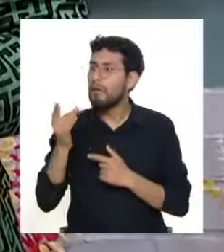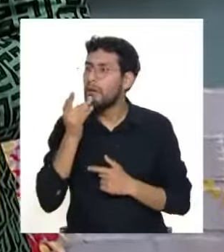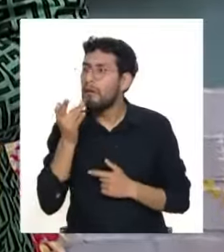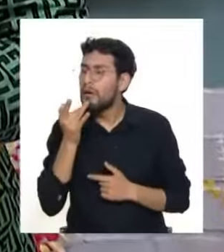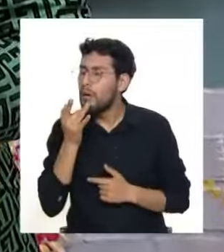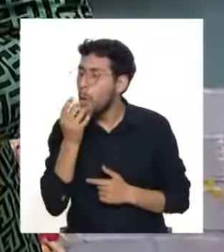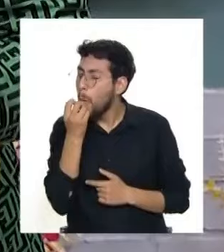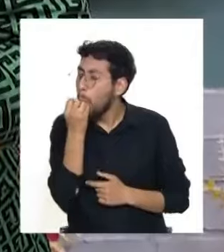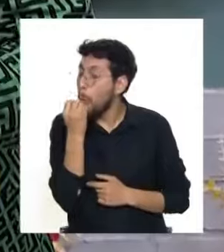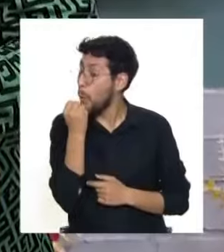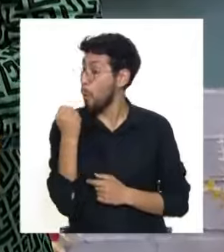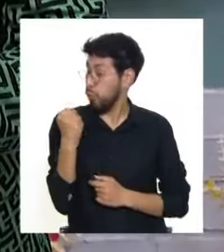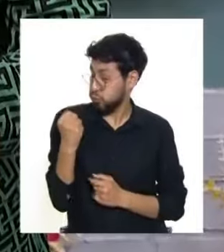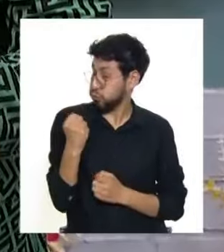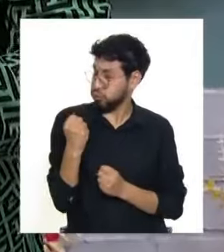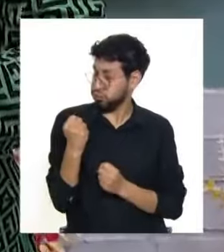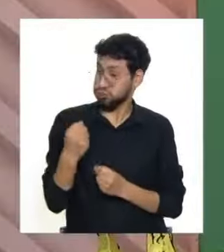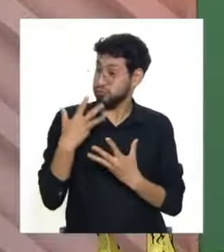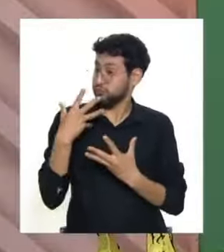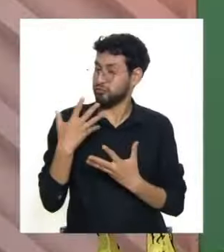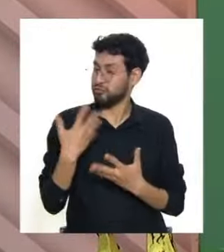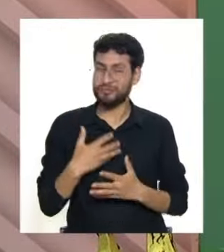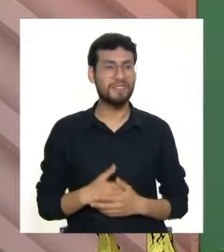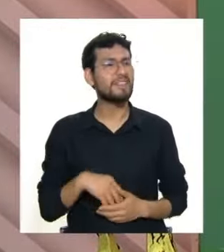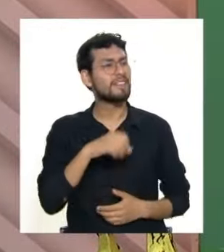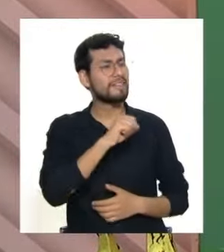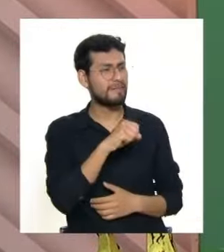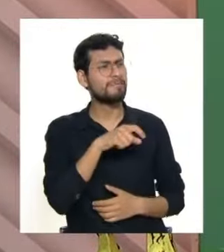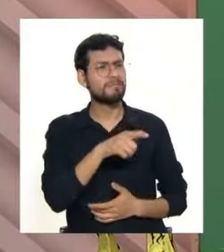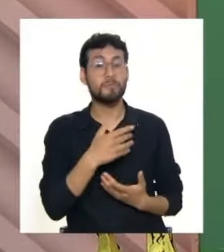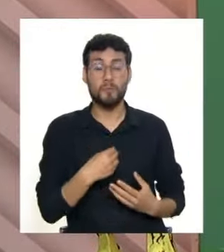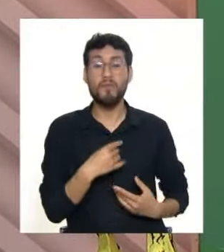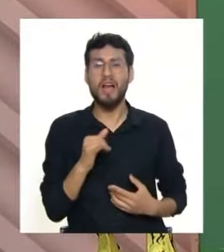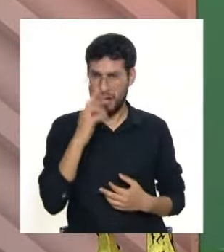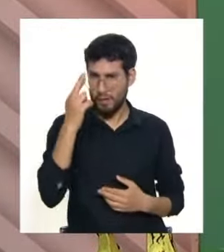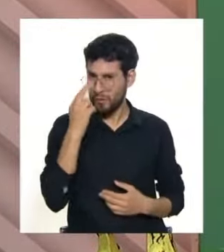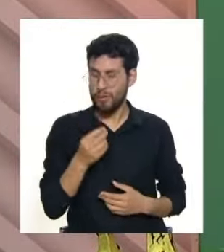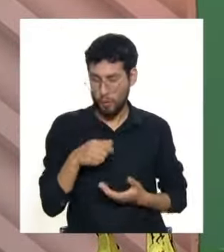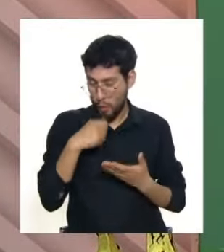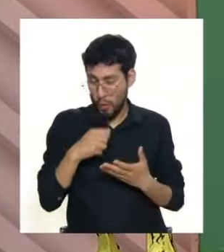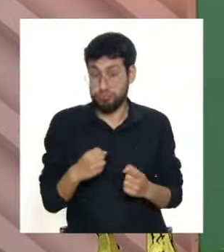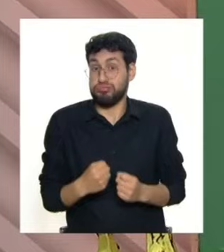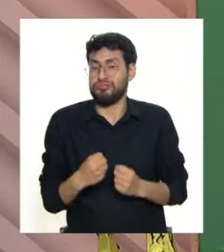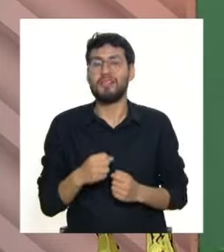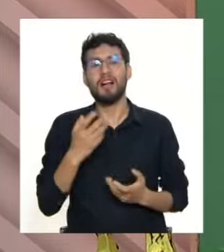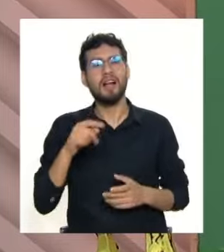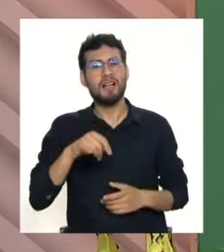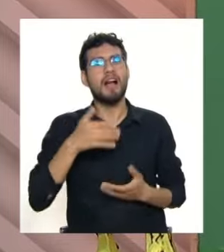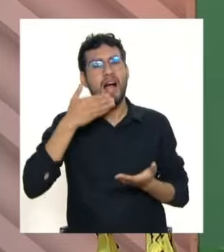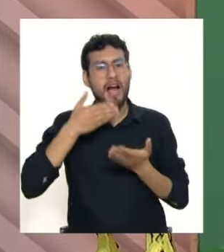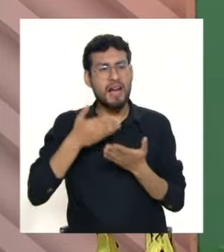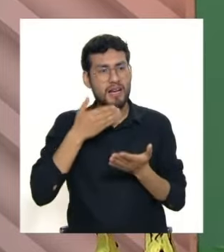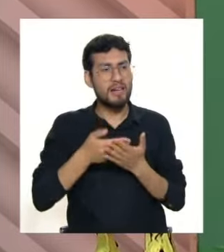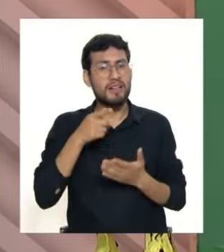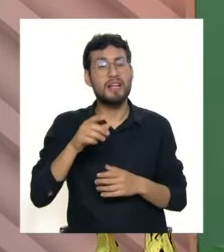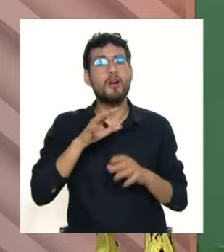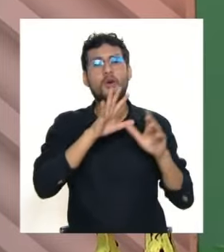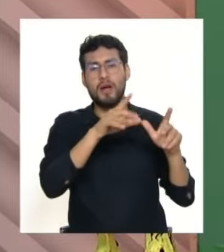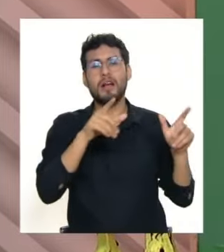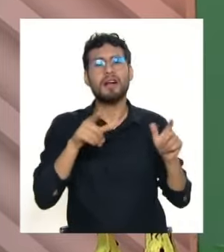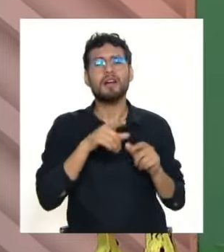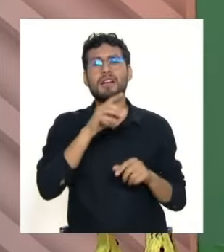súper intenso. Es intenso, es fuerte. O sea, esto te levanta, como se dice, ¿no? Claro. Igual tenemos, pues, un rico caldo regional